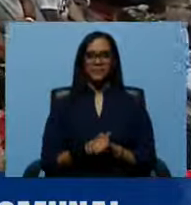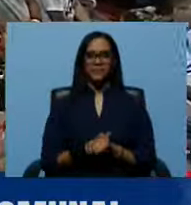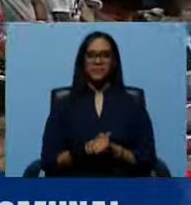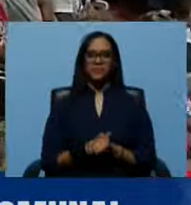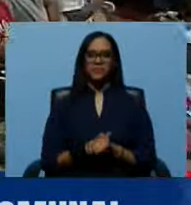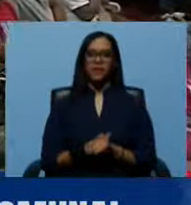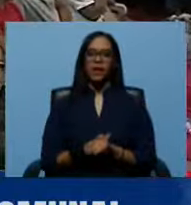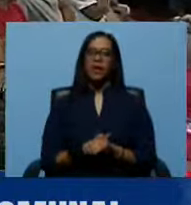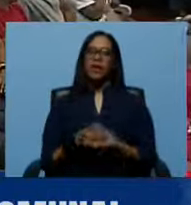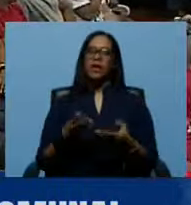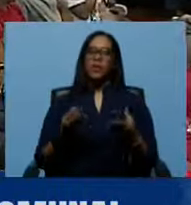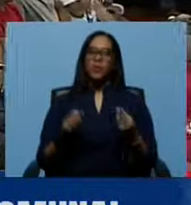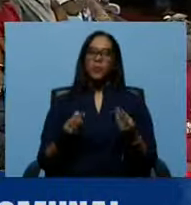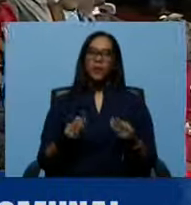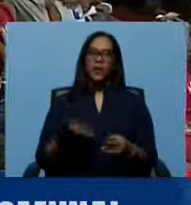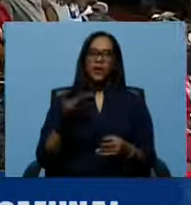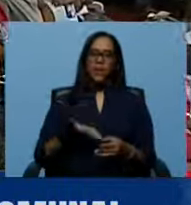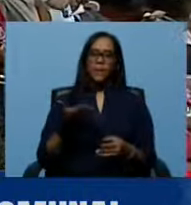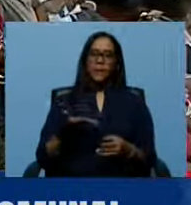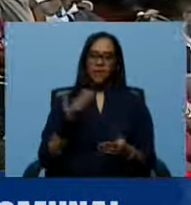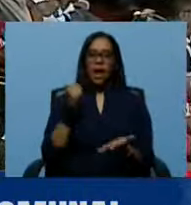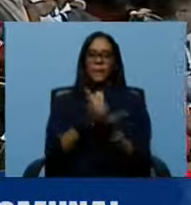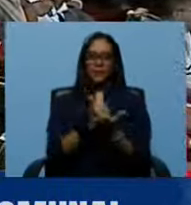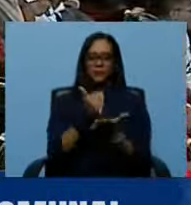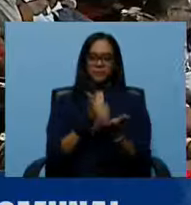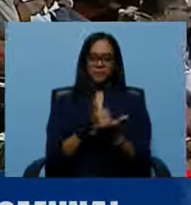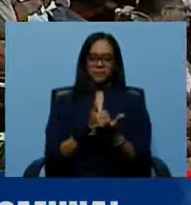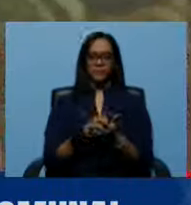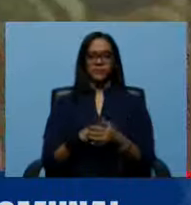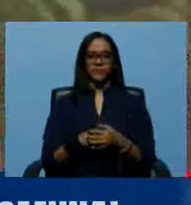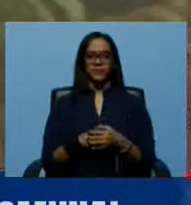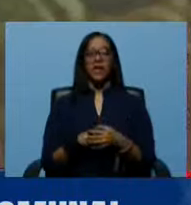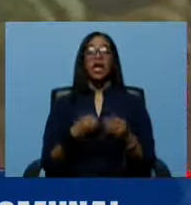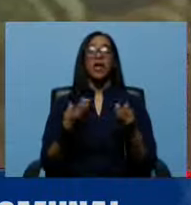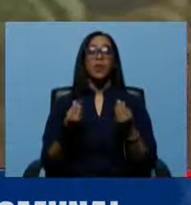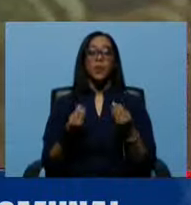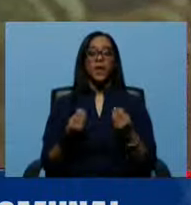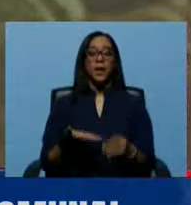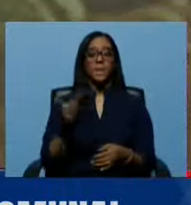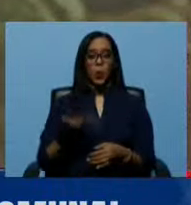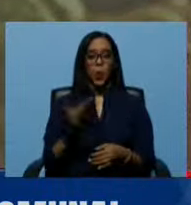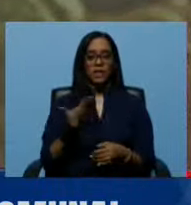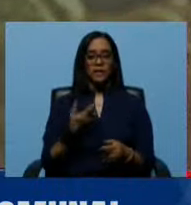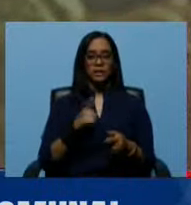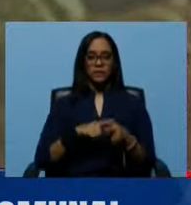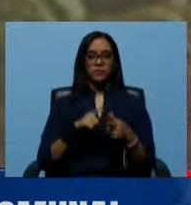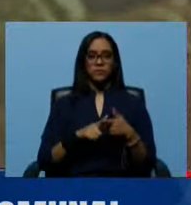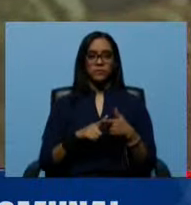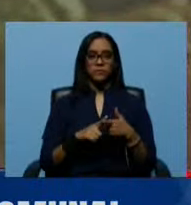Es muy importante, amén, amén. Es muy importante entonces